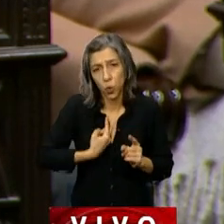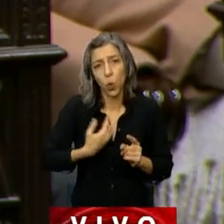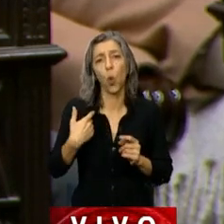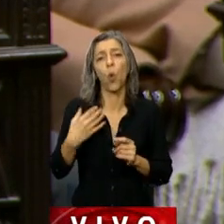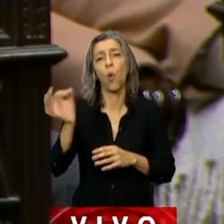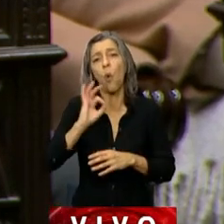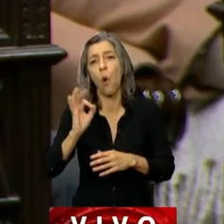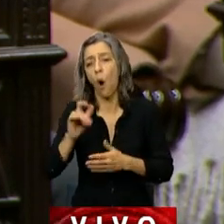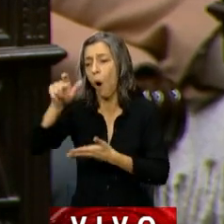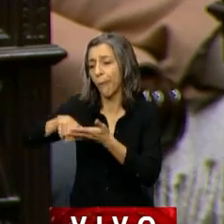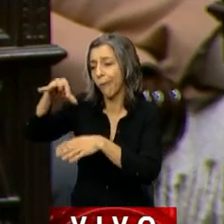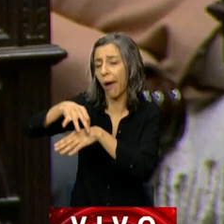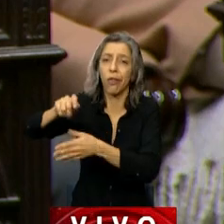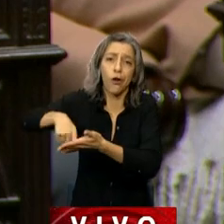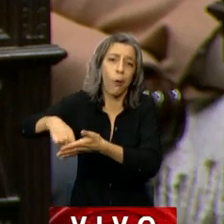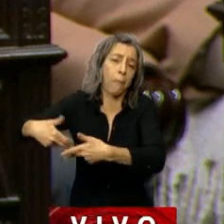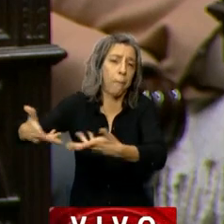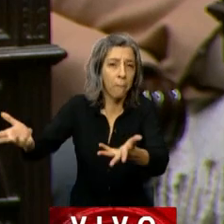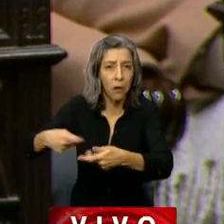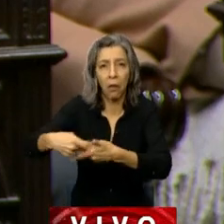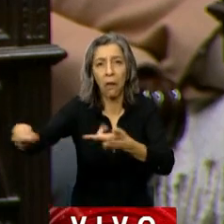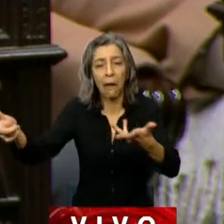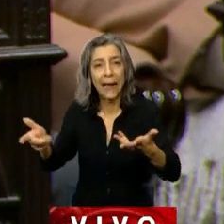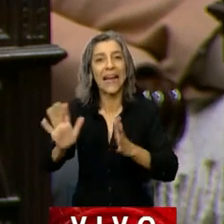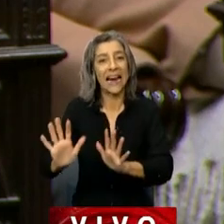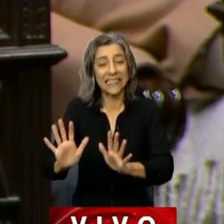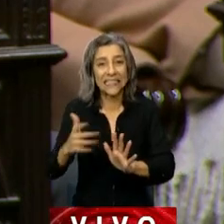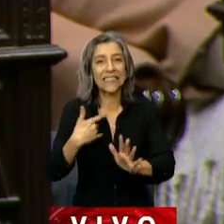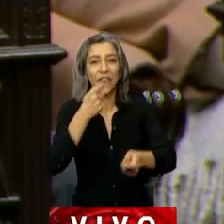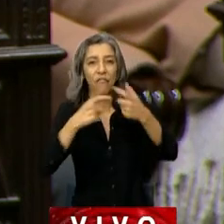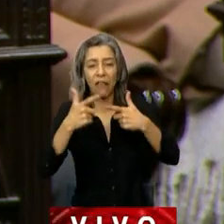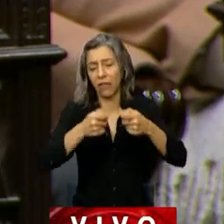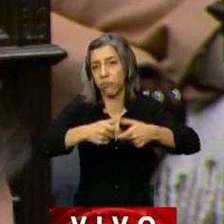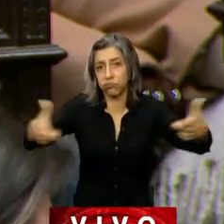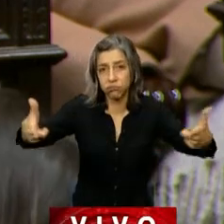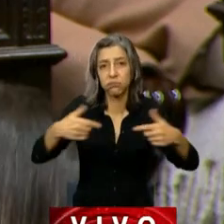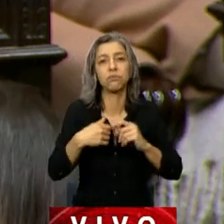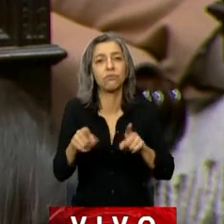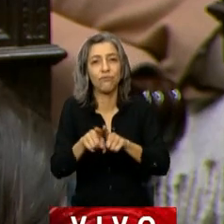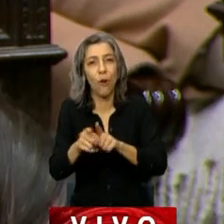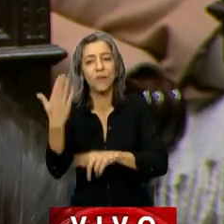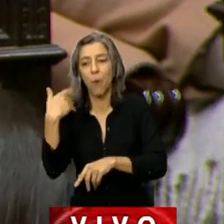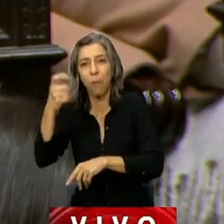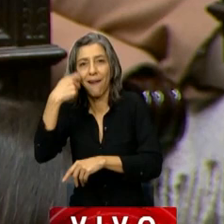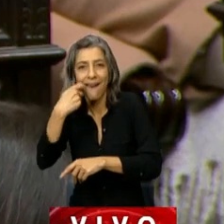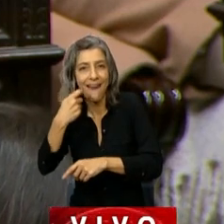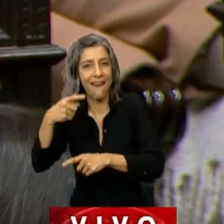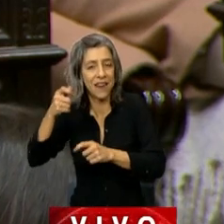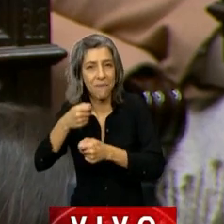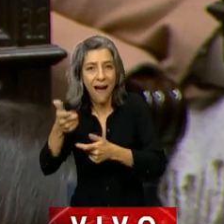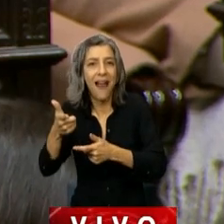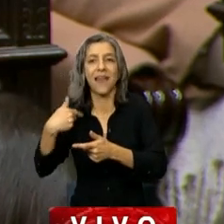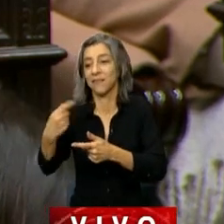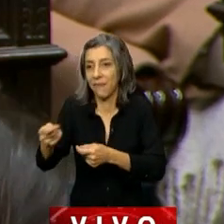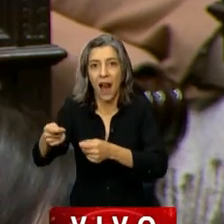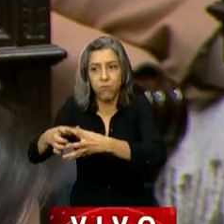prescripciones inadecuadas, la venta irrestricta, la administración en ganadería también, como lo mencionaron anteriormente, para que estos productos